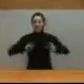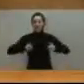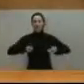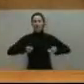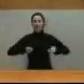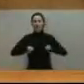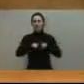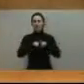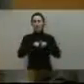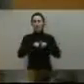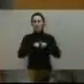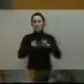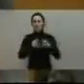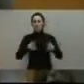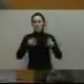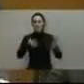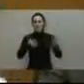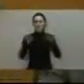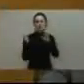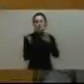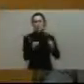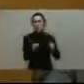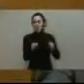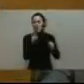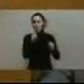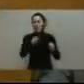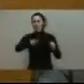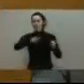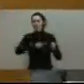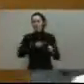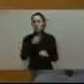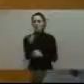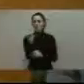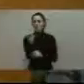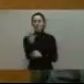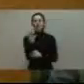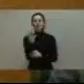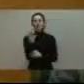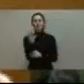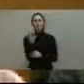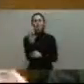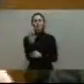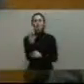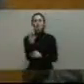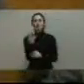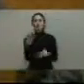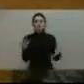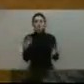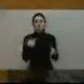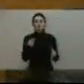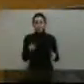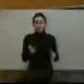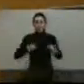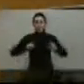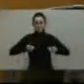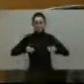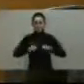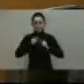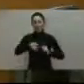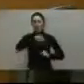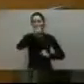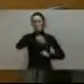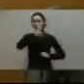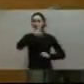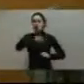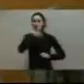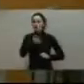última frase. Me dijo antes que me había pasado 4 pueblos. Y yo también voy a iniciar esta comparecencia diciendo